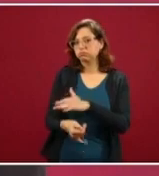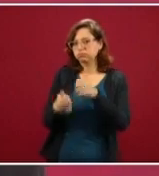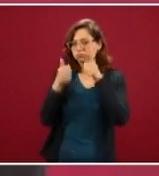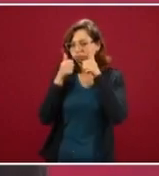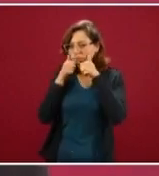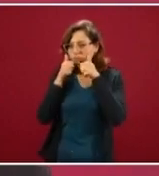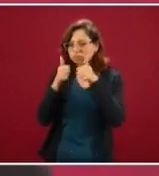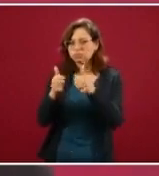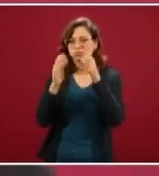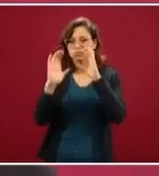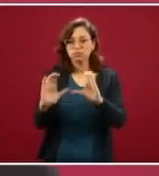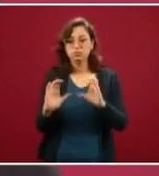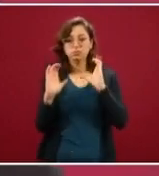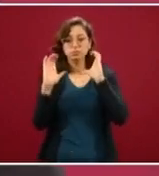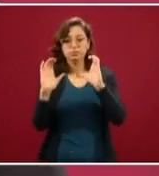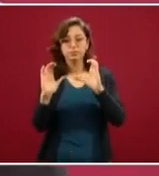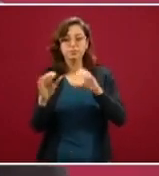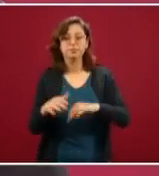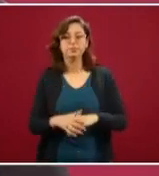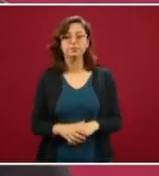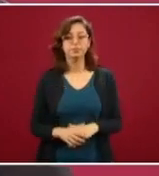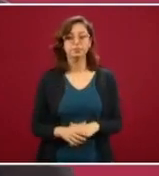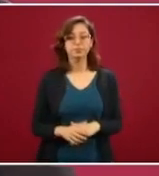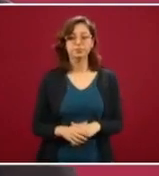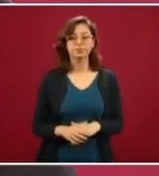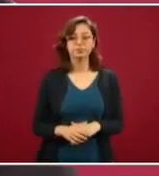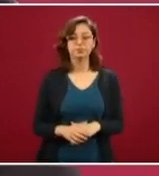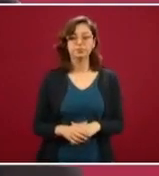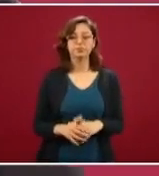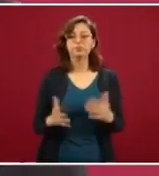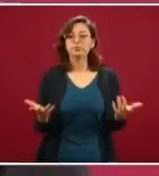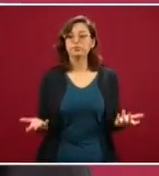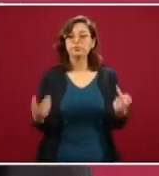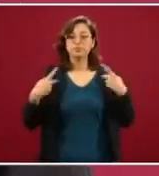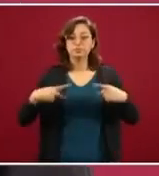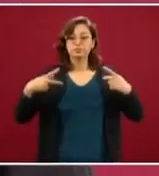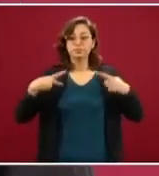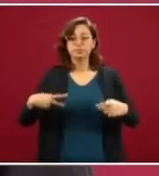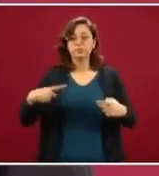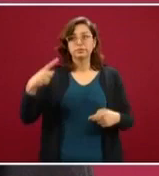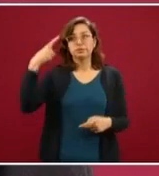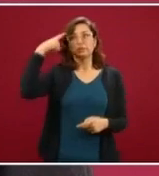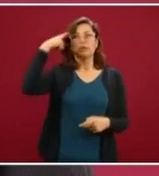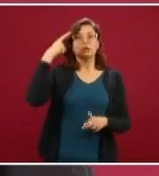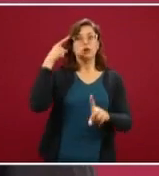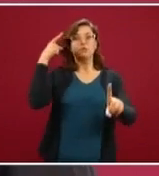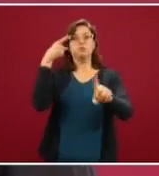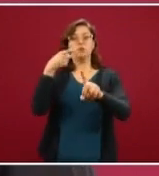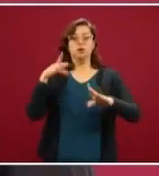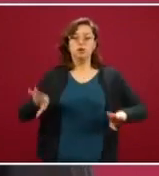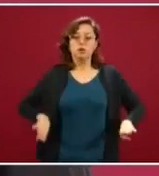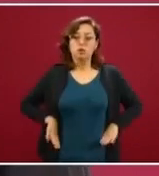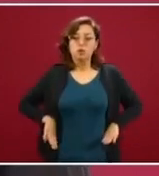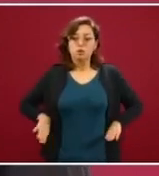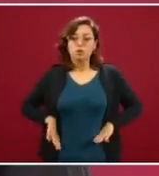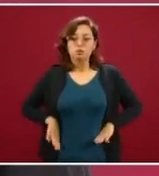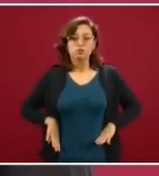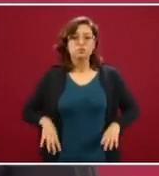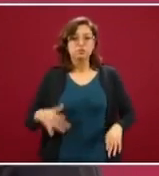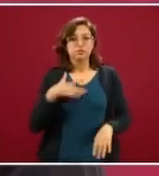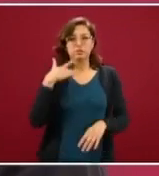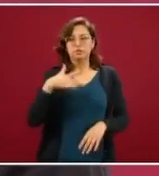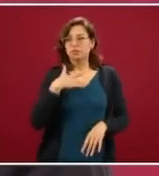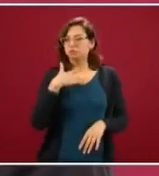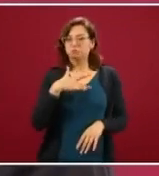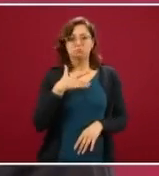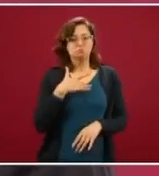Es que quien no tiene ideales, quien no tiene principios, quien no tiene convicciones, quien